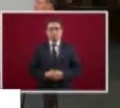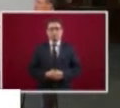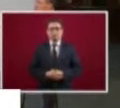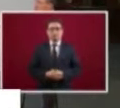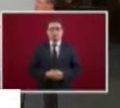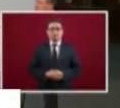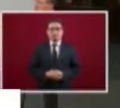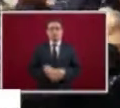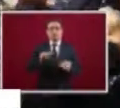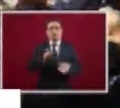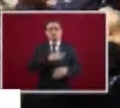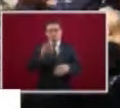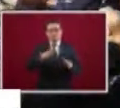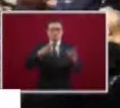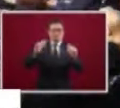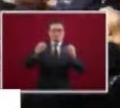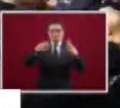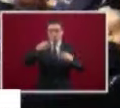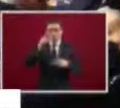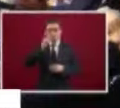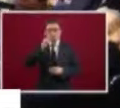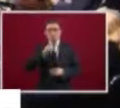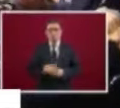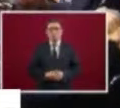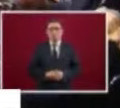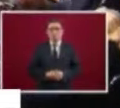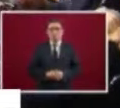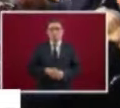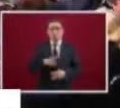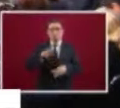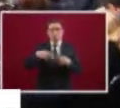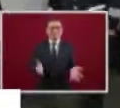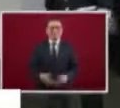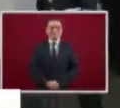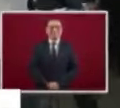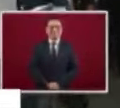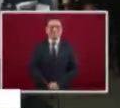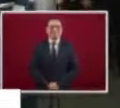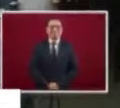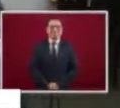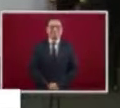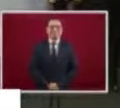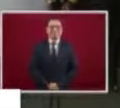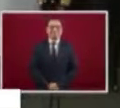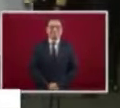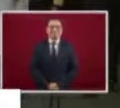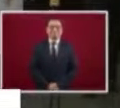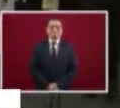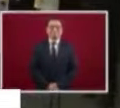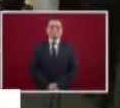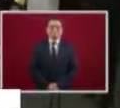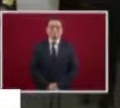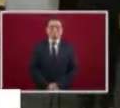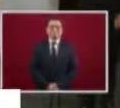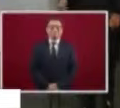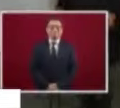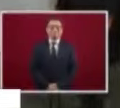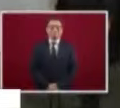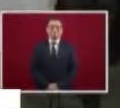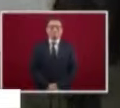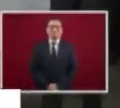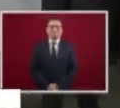dudas, ¿no? ¿Consideras tú que esta declaración que hizo pública en el periódico La Jornada el